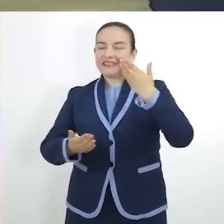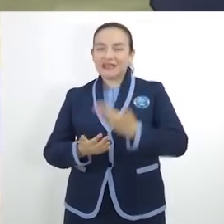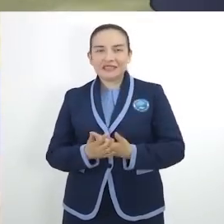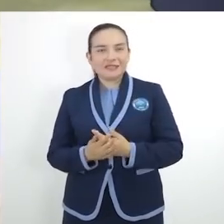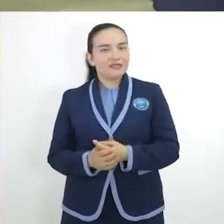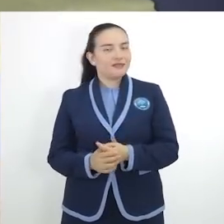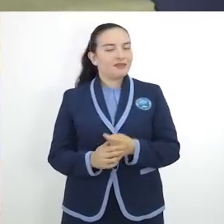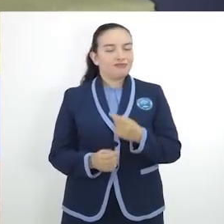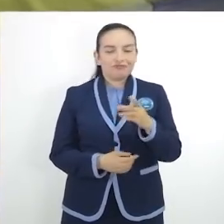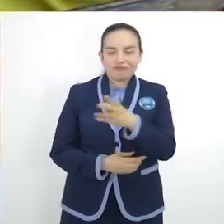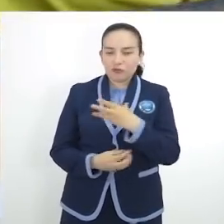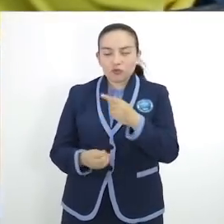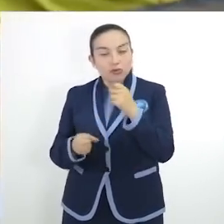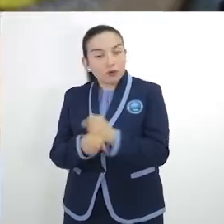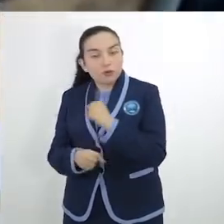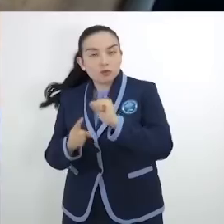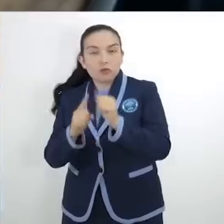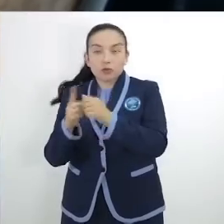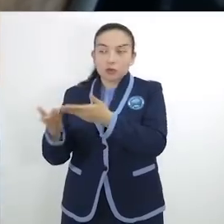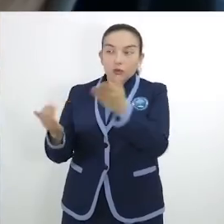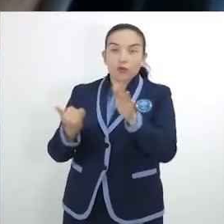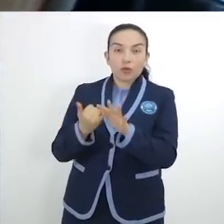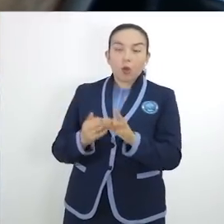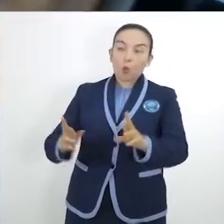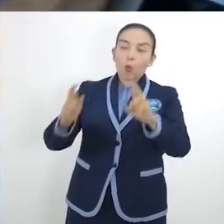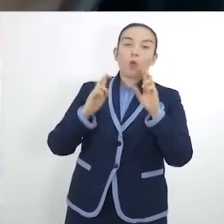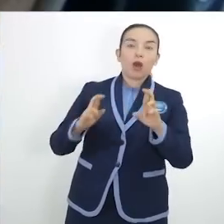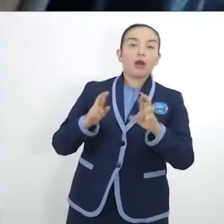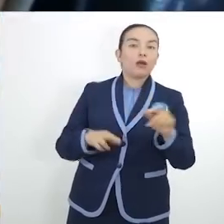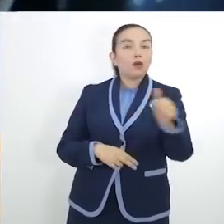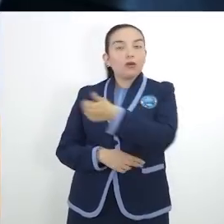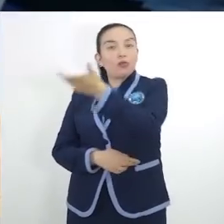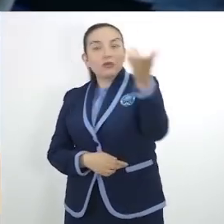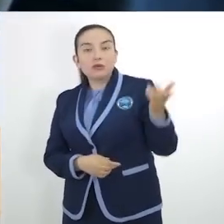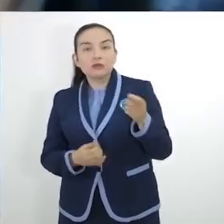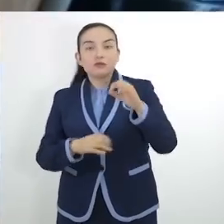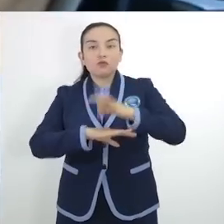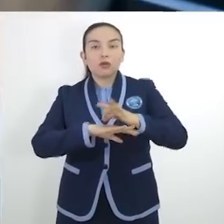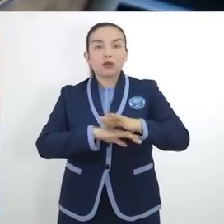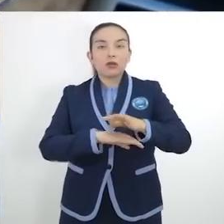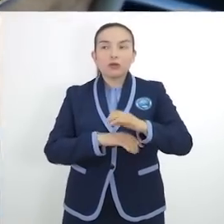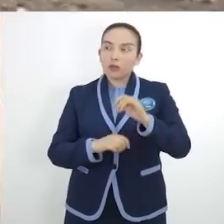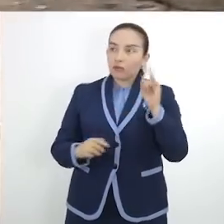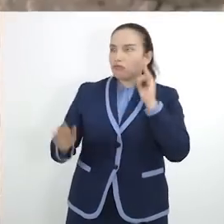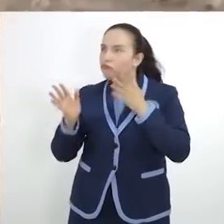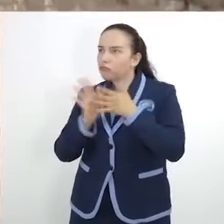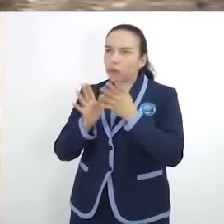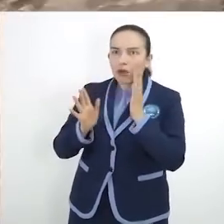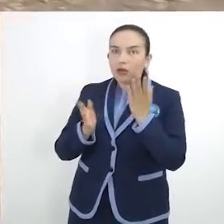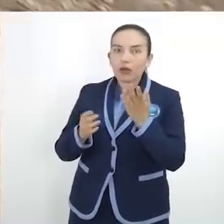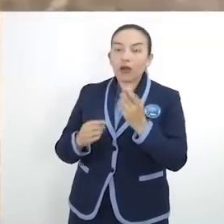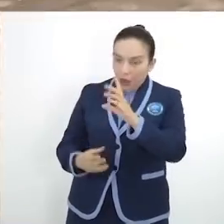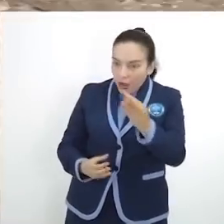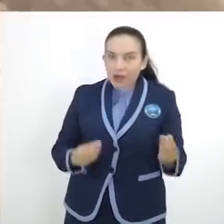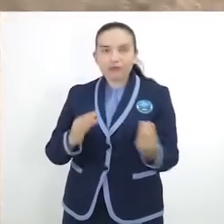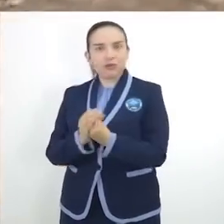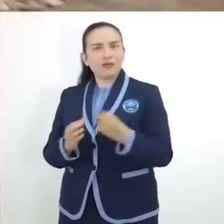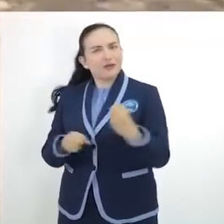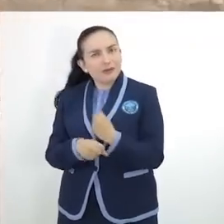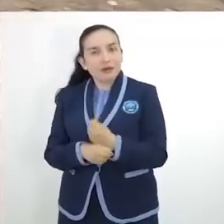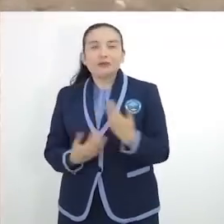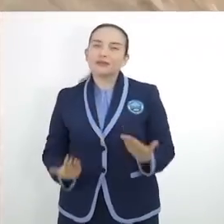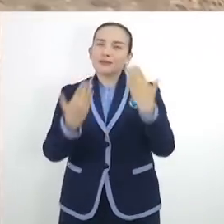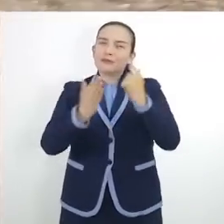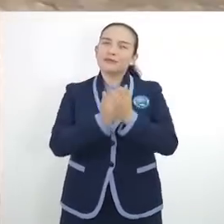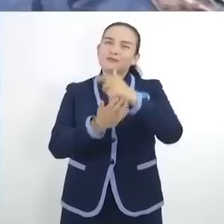ese trabajo social que están haciendo, y ojalá las demás fundaciones que nos escuchan se unieran a este tipo de trabajos que van en beneficio de